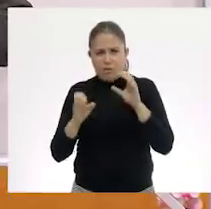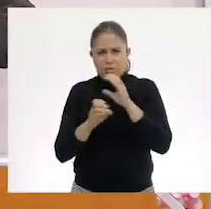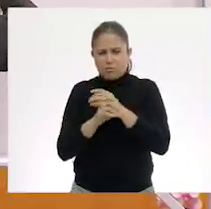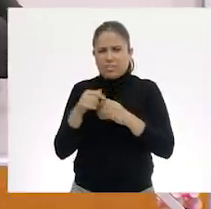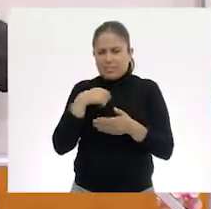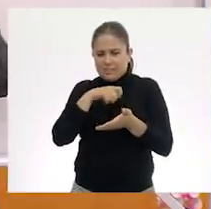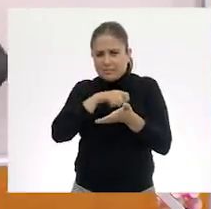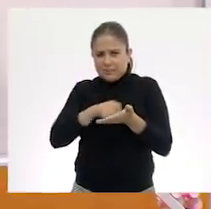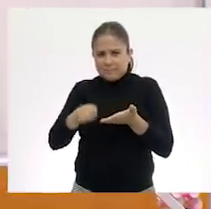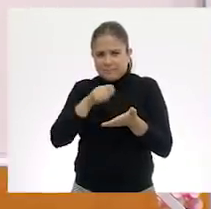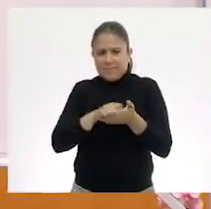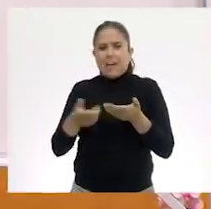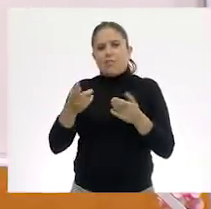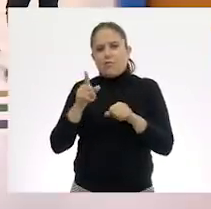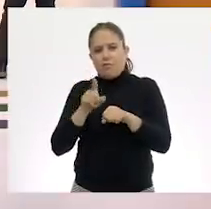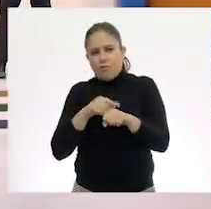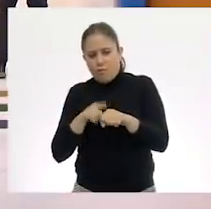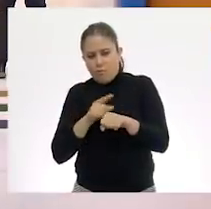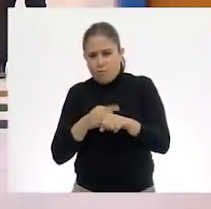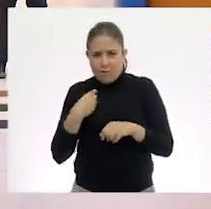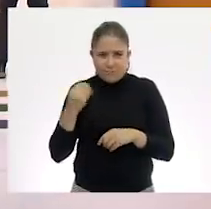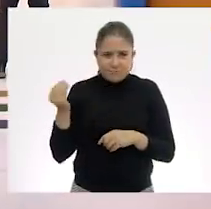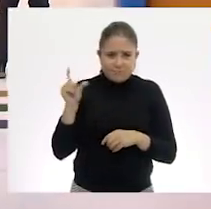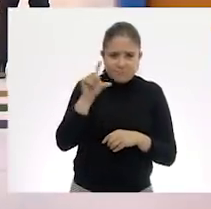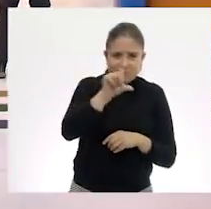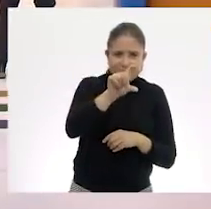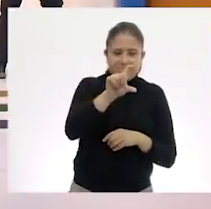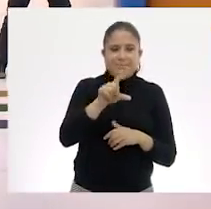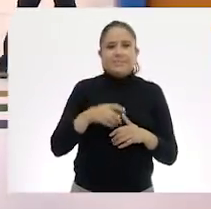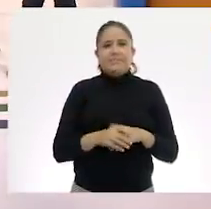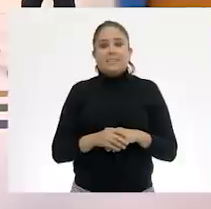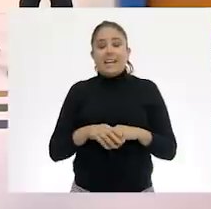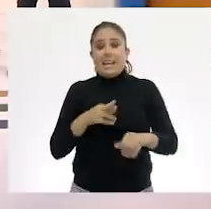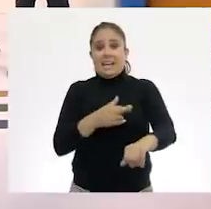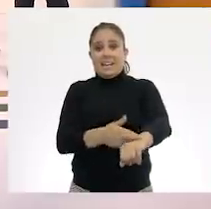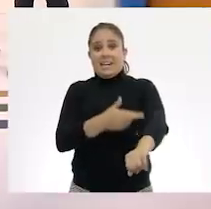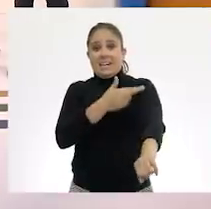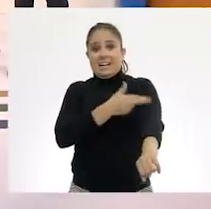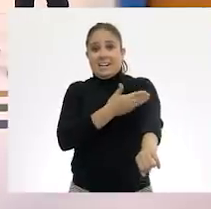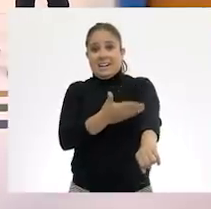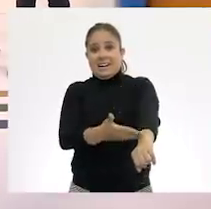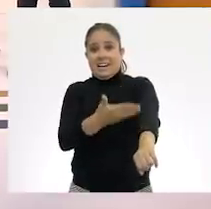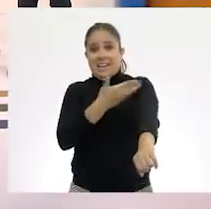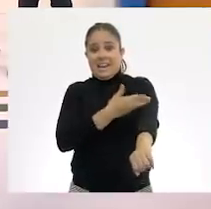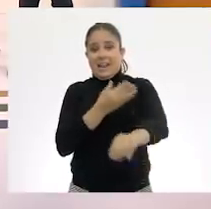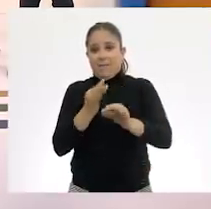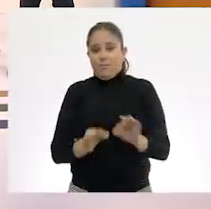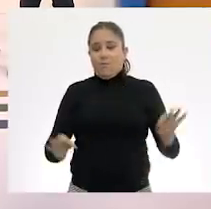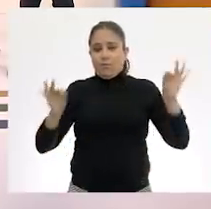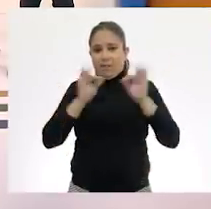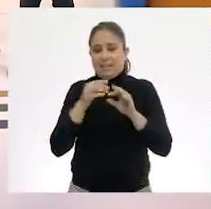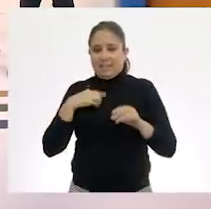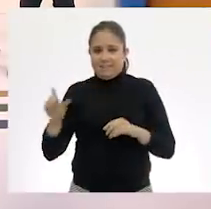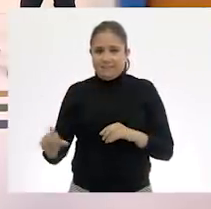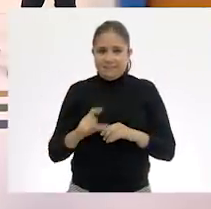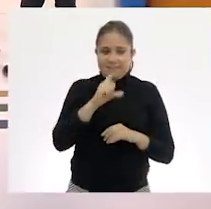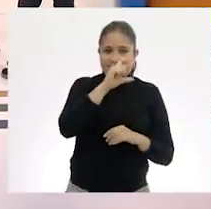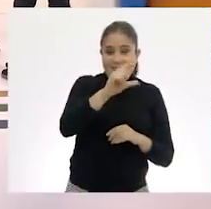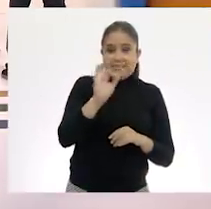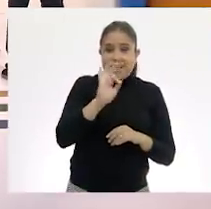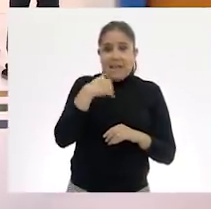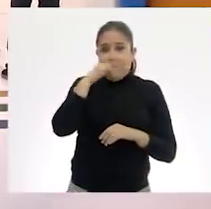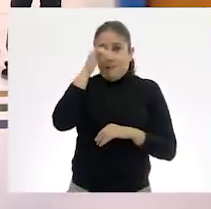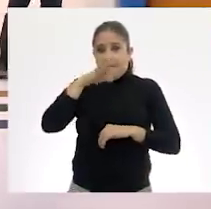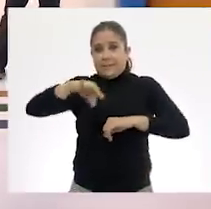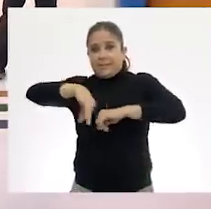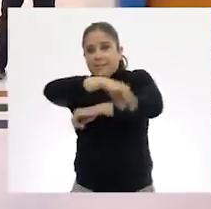poner los colores. Ajá. Ah, la regla es muy importante porque si debo hacer un margen, pues entonces